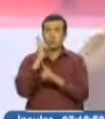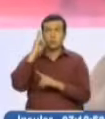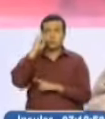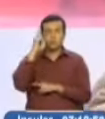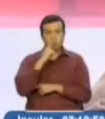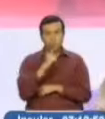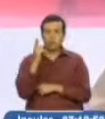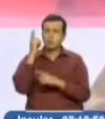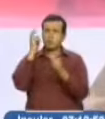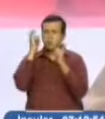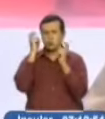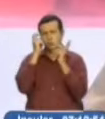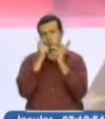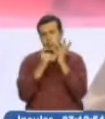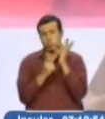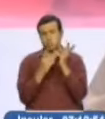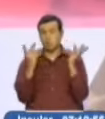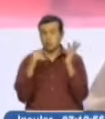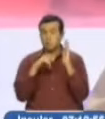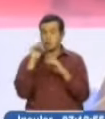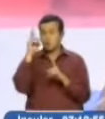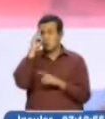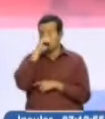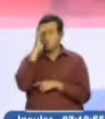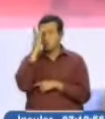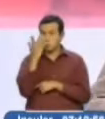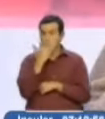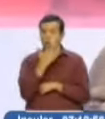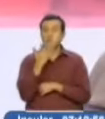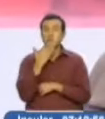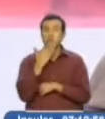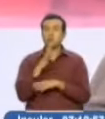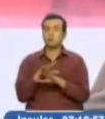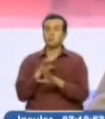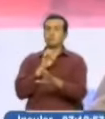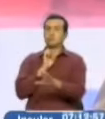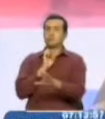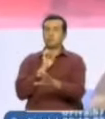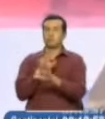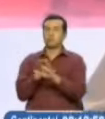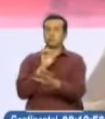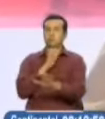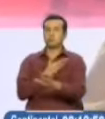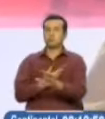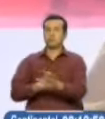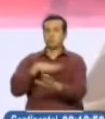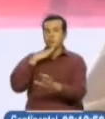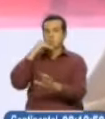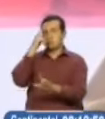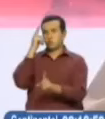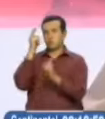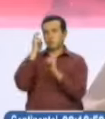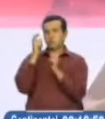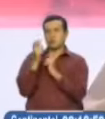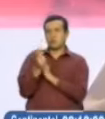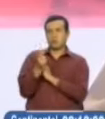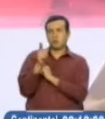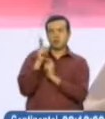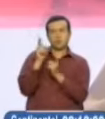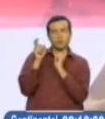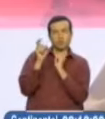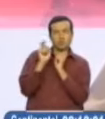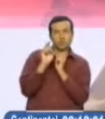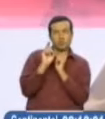gobierno, y etcétera, eso es más difícil de lograr que si él está un poco más distante, aunque esté manejando a control remoto, digamos, un